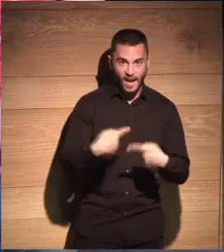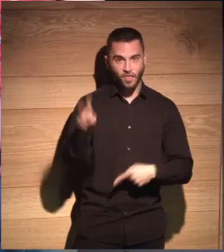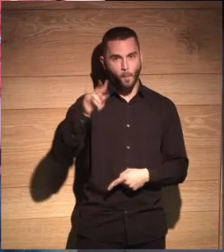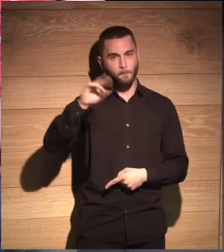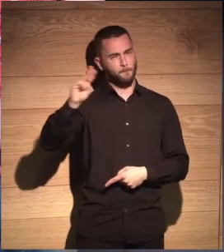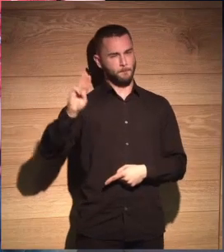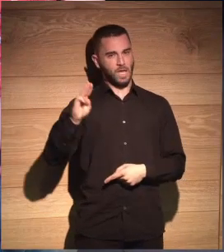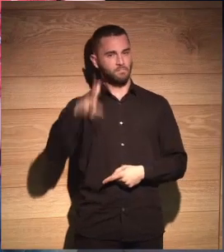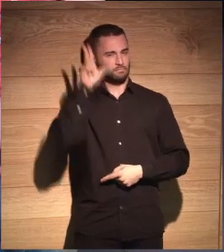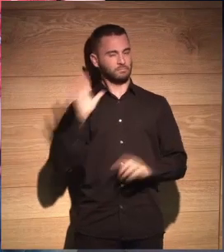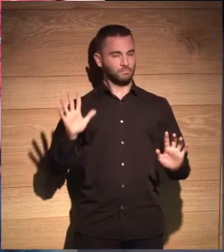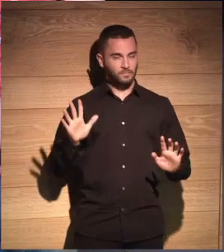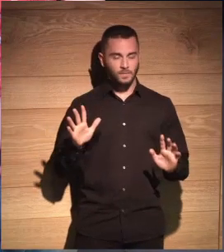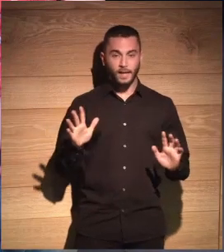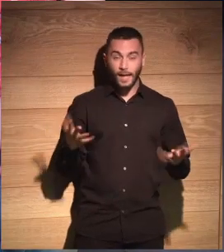poco y va dándole